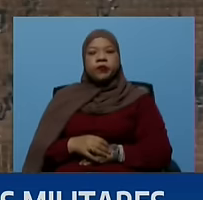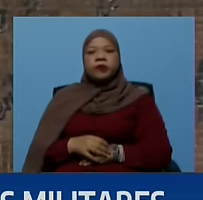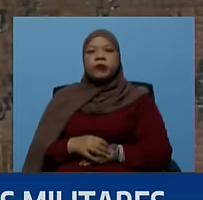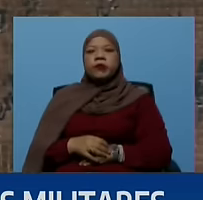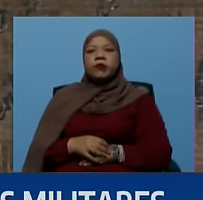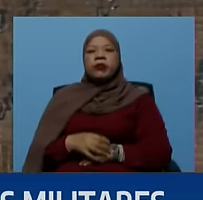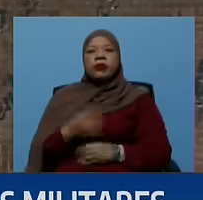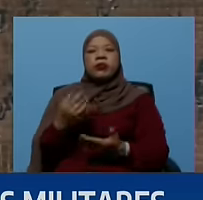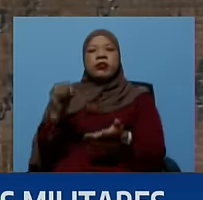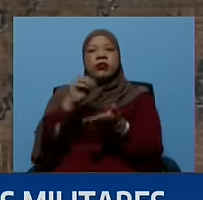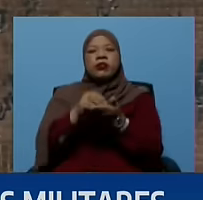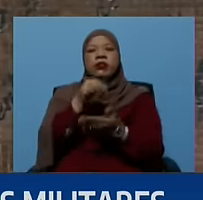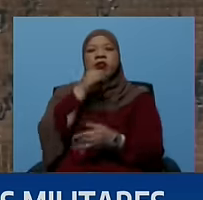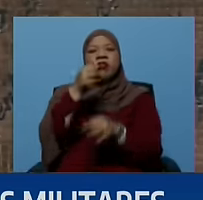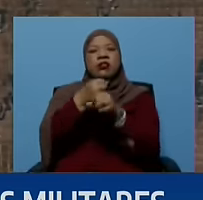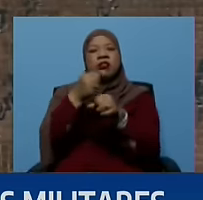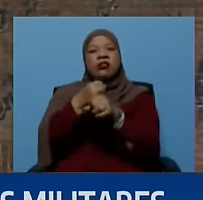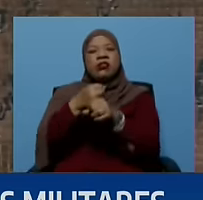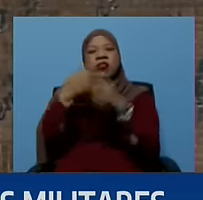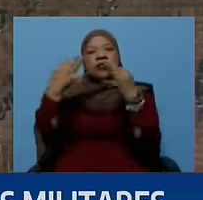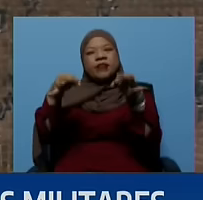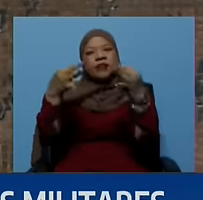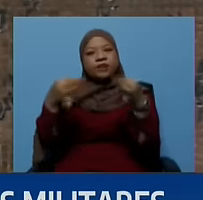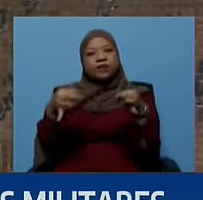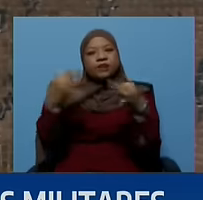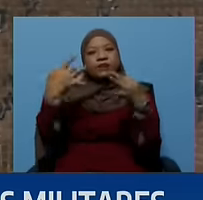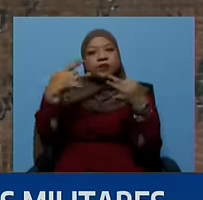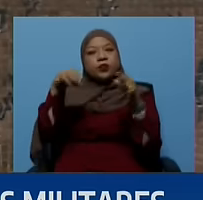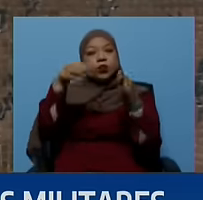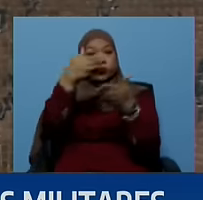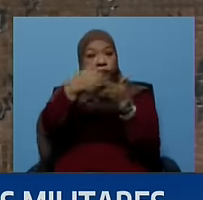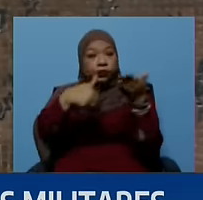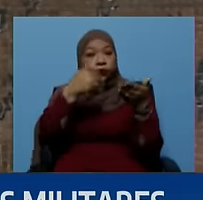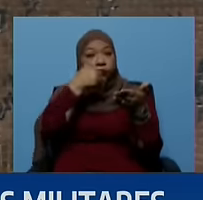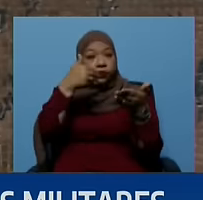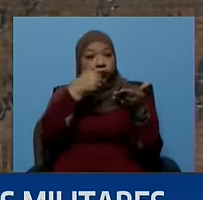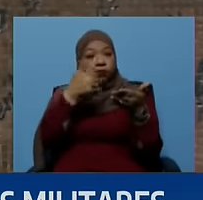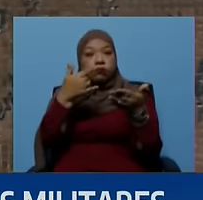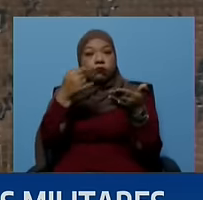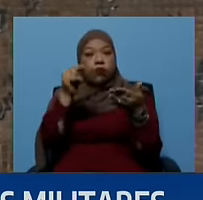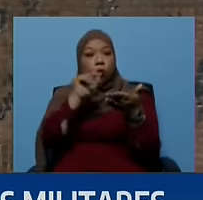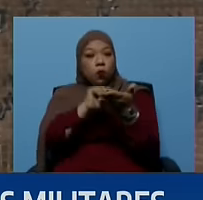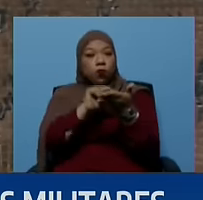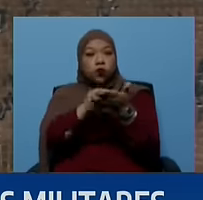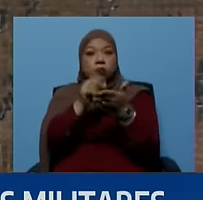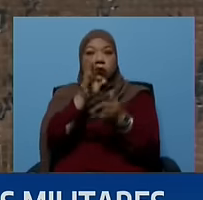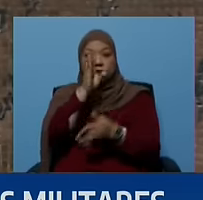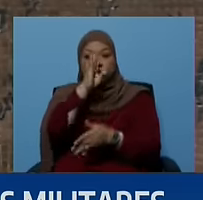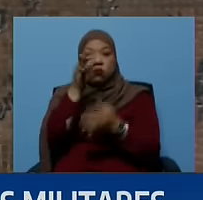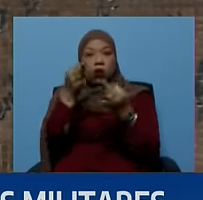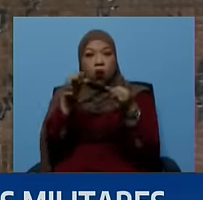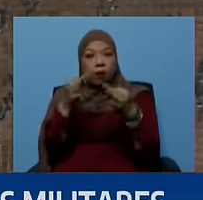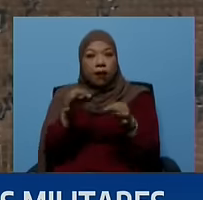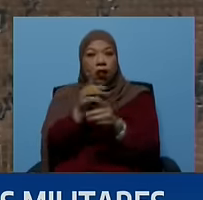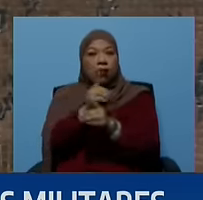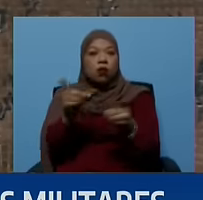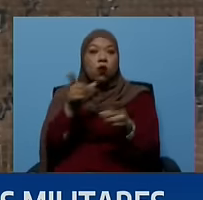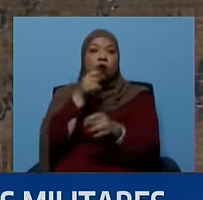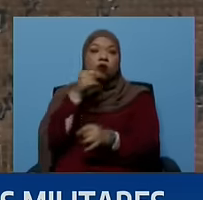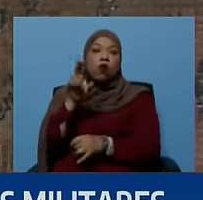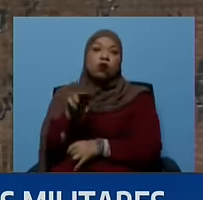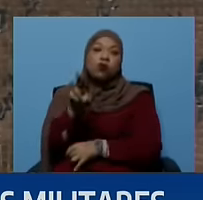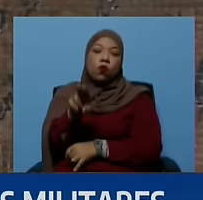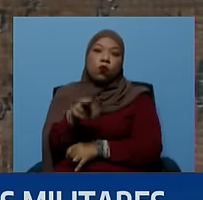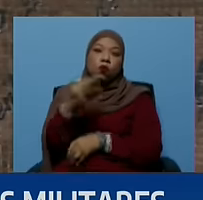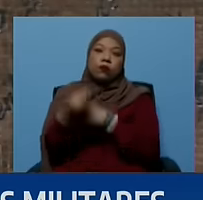Si nos hubiéramos ido por el camino de un memorándum de un punto de cuenta de la burocracia jamás